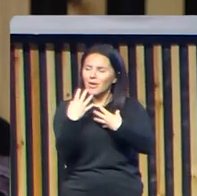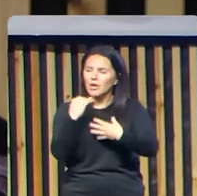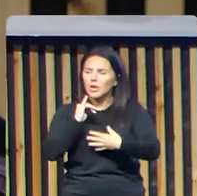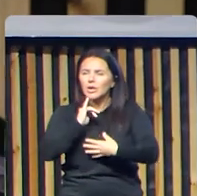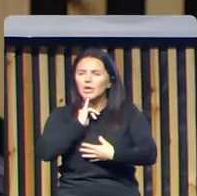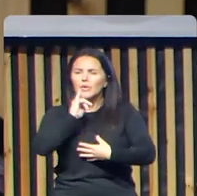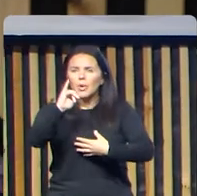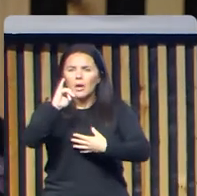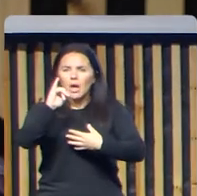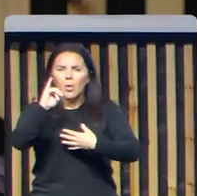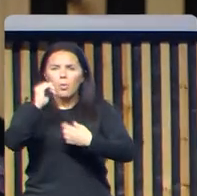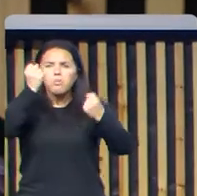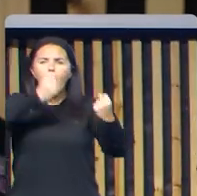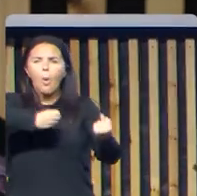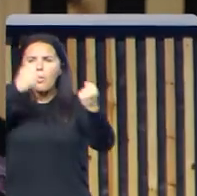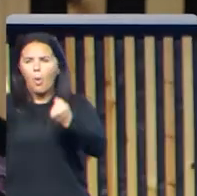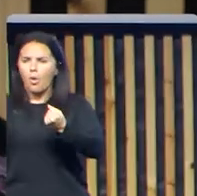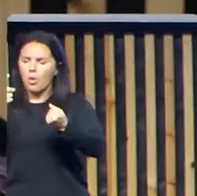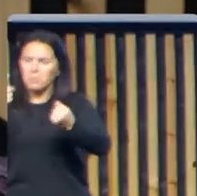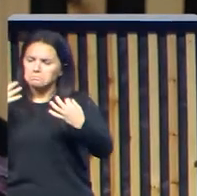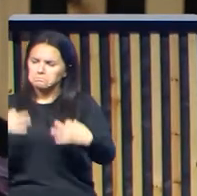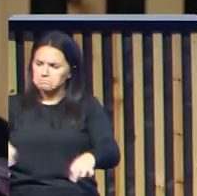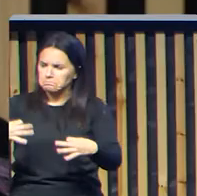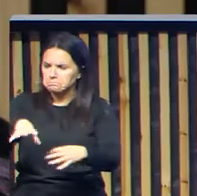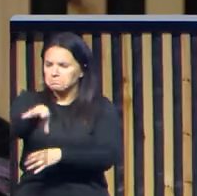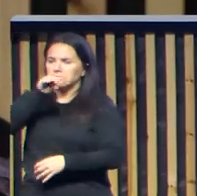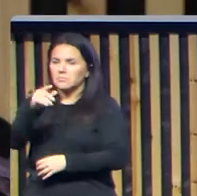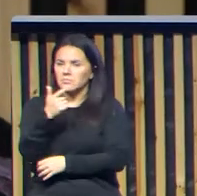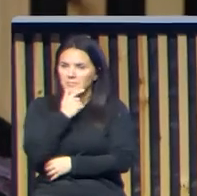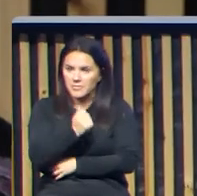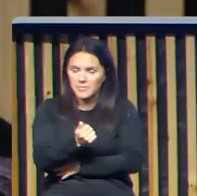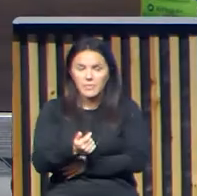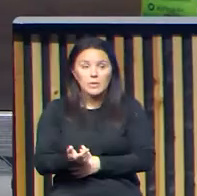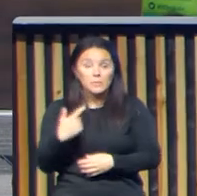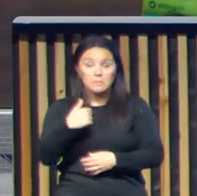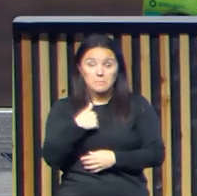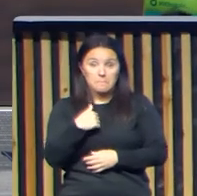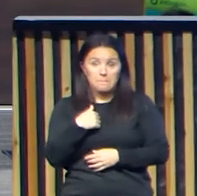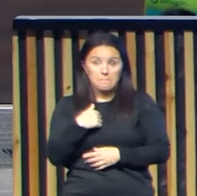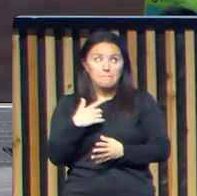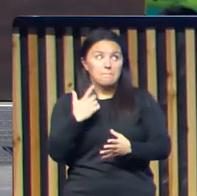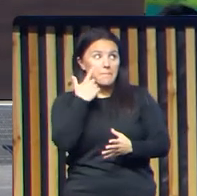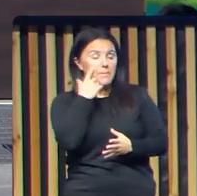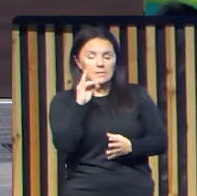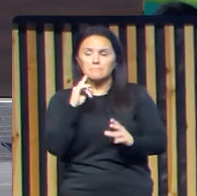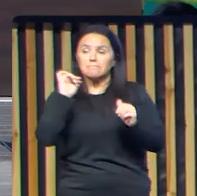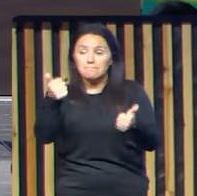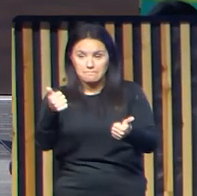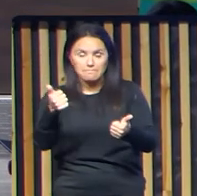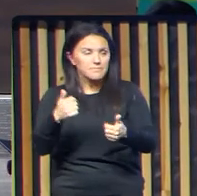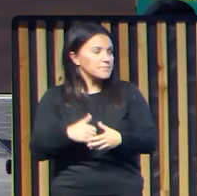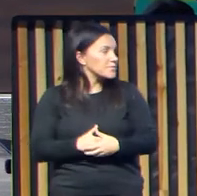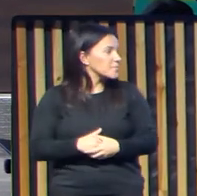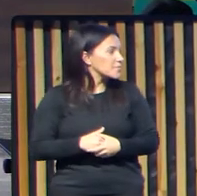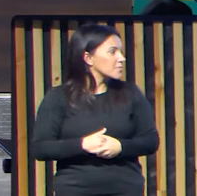un poco menos alienígena no yo para empezar voy a ver si sé para empezar